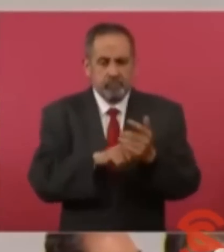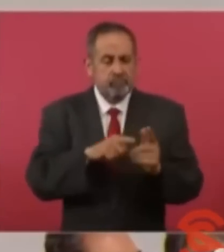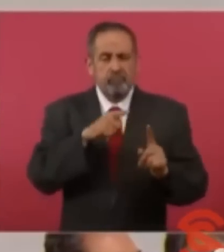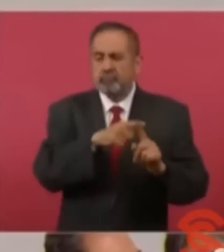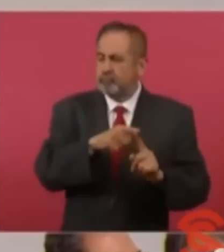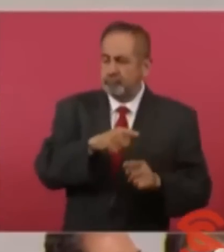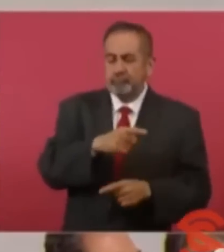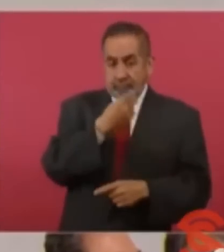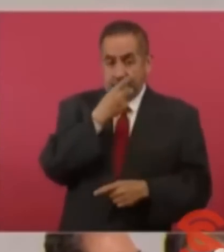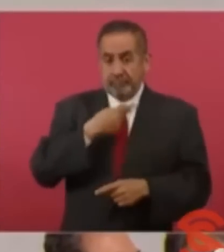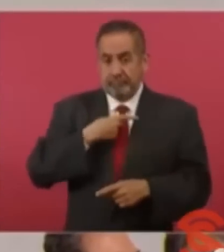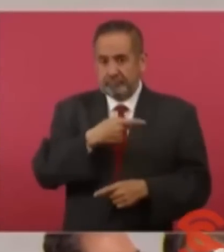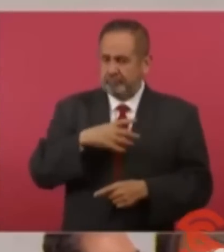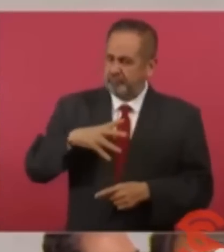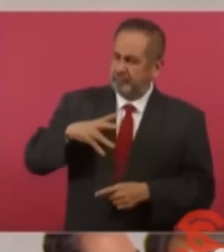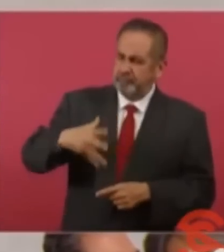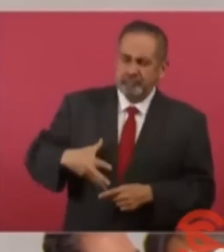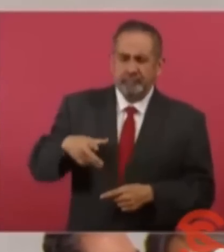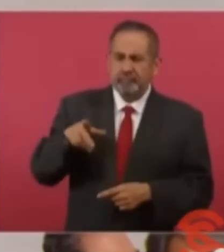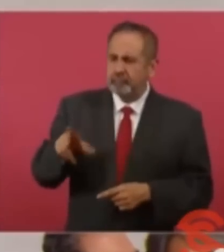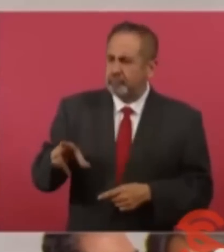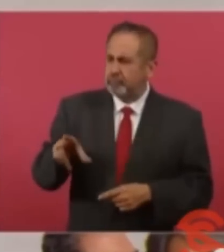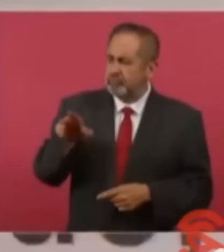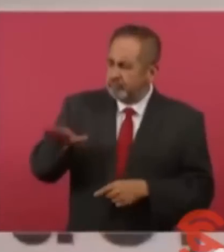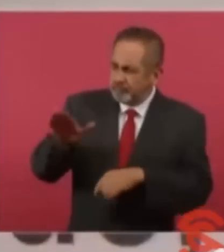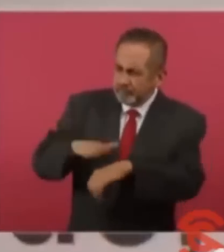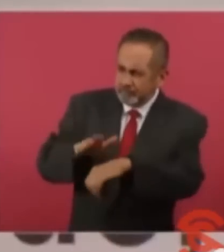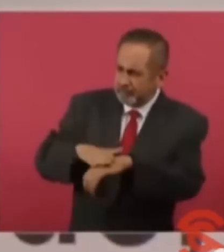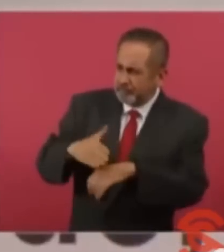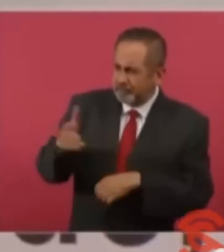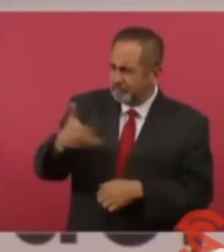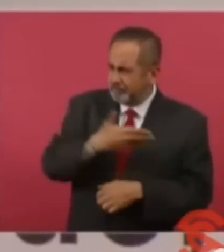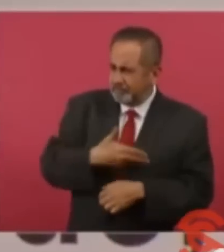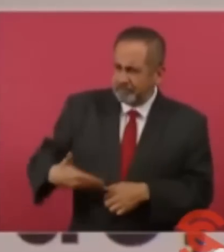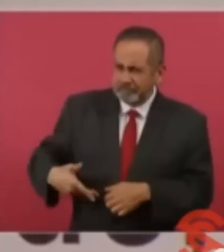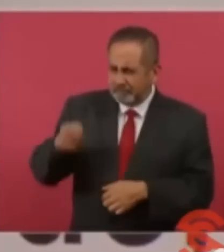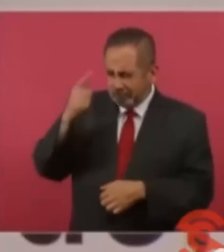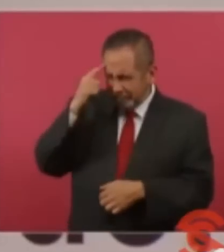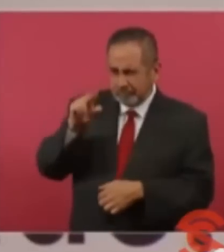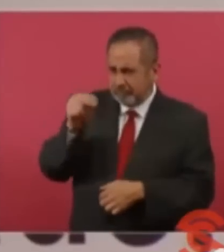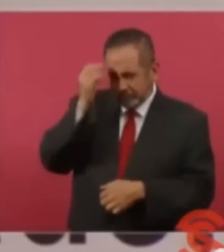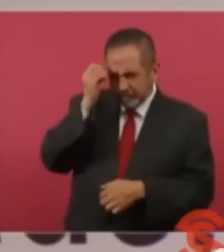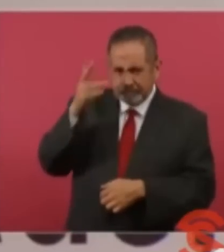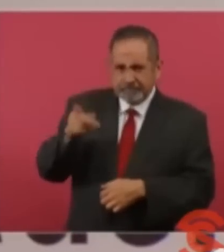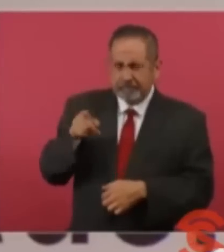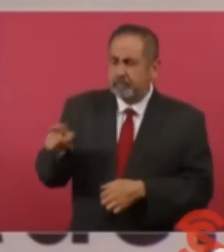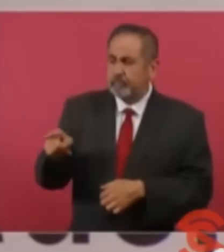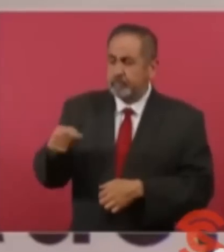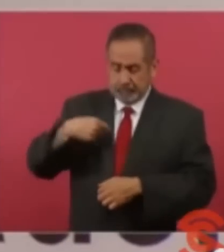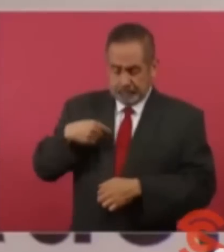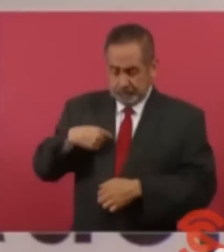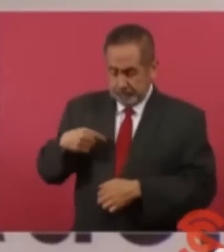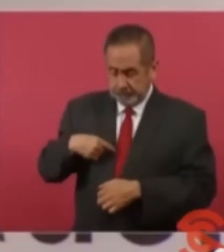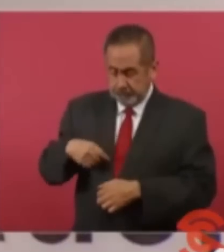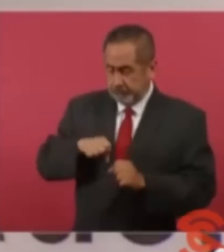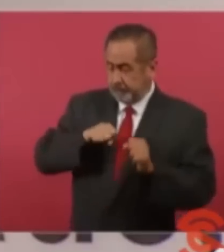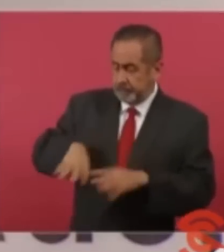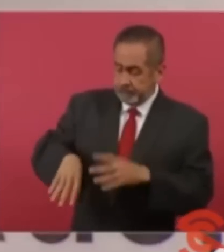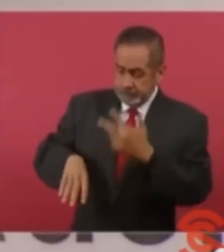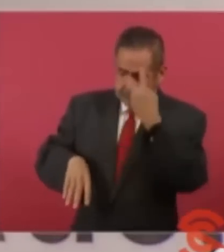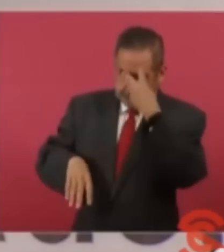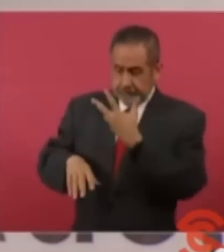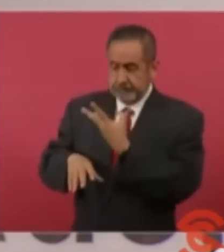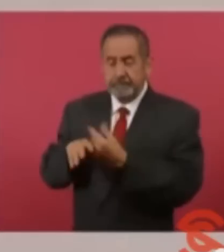orgullo: no olvide, presidente, que nosotros nos fuimos de México, pero